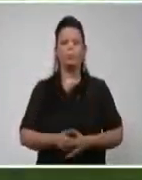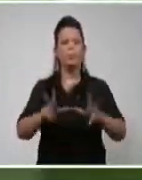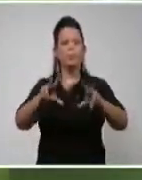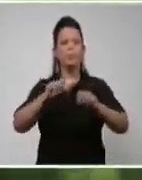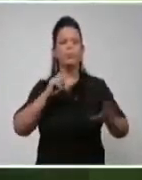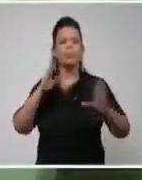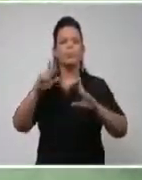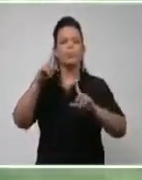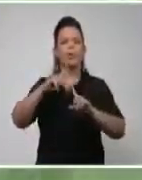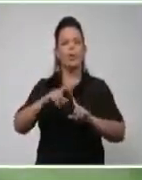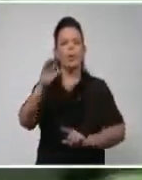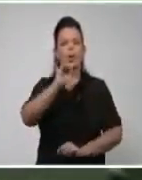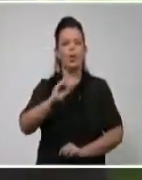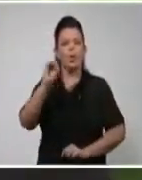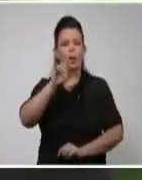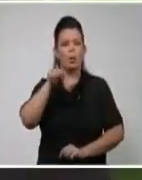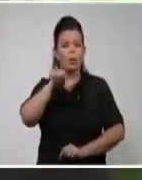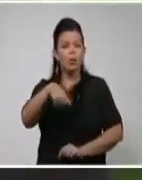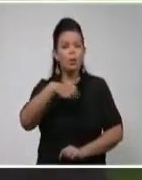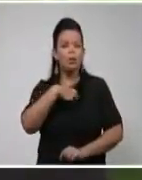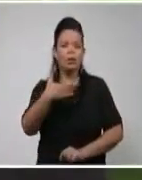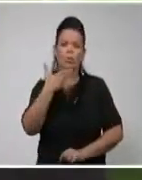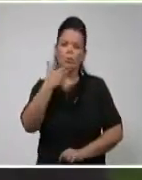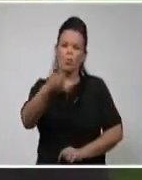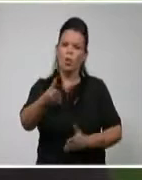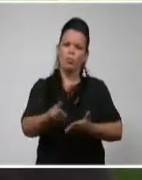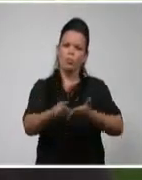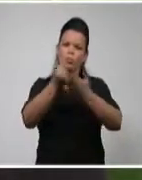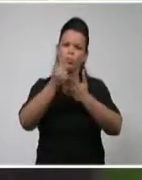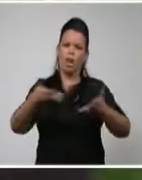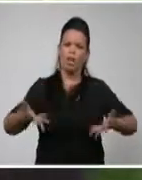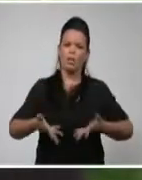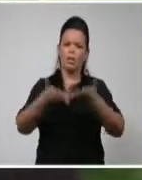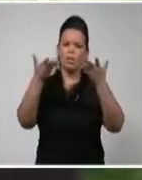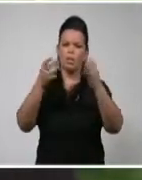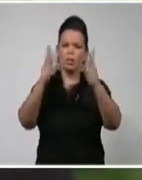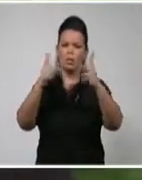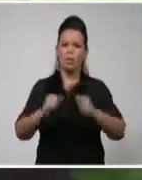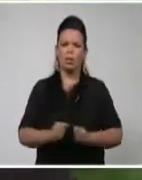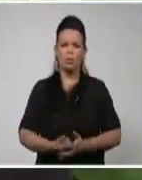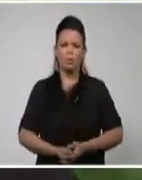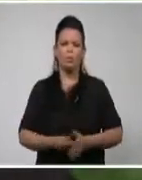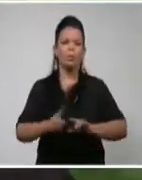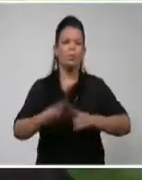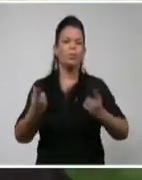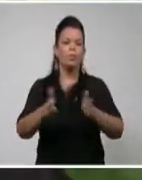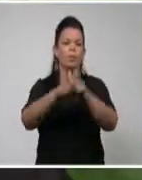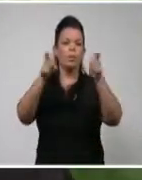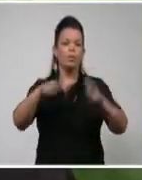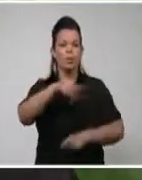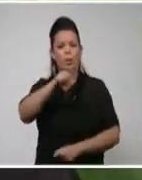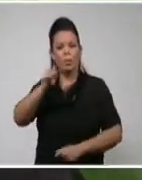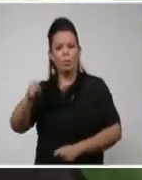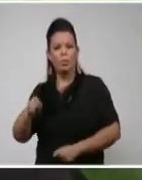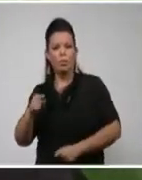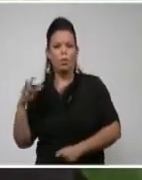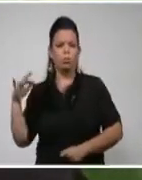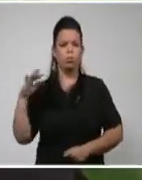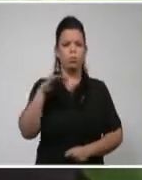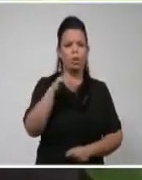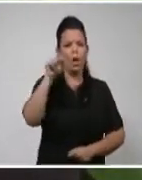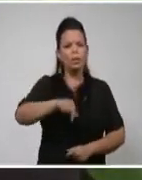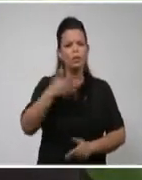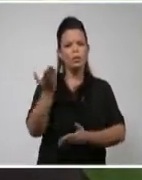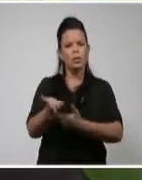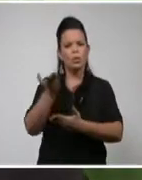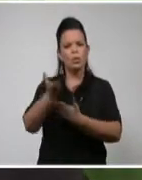aquí resultados favorables. El entorno se proyectó en venir a buscar trabajo a la cooperativa. Hemos tenido alrededor de 7 hombres por